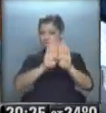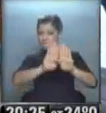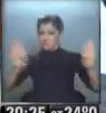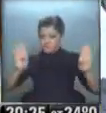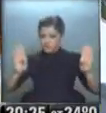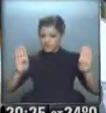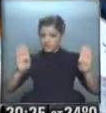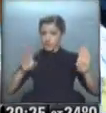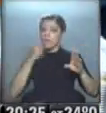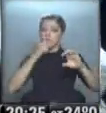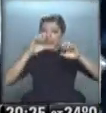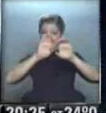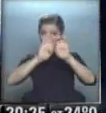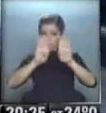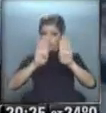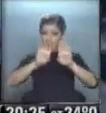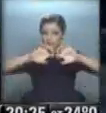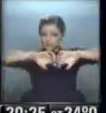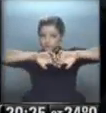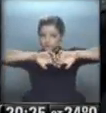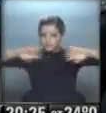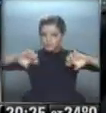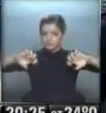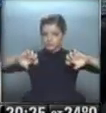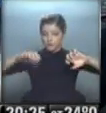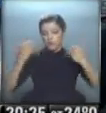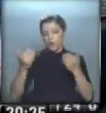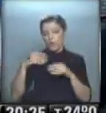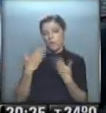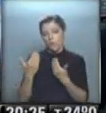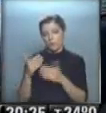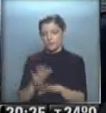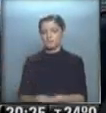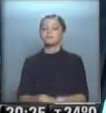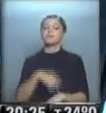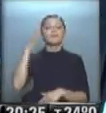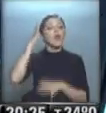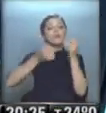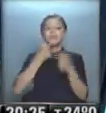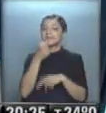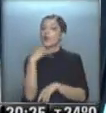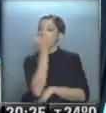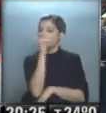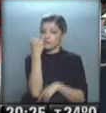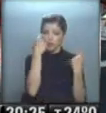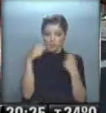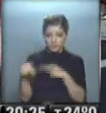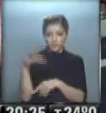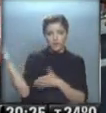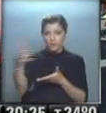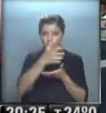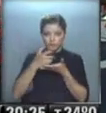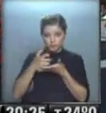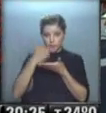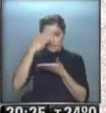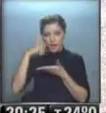espacio así y le sacó la manguera y abrió de golpe. La justicia ordenó el secuestro de las grabaciones de las cámaras de seguridad